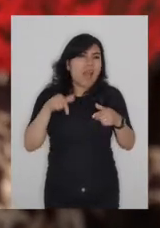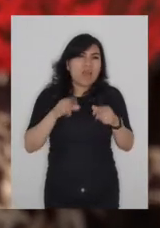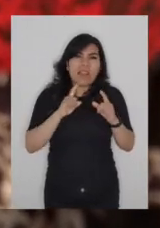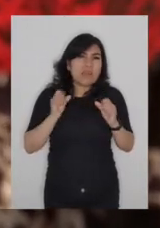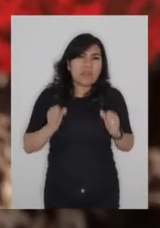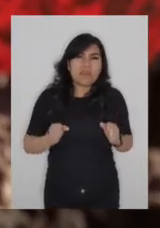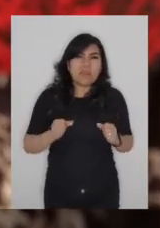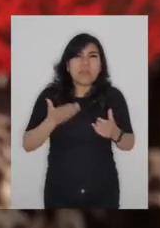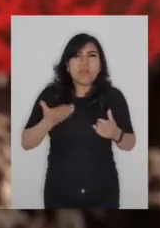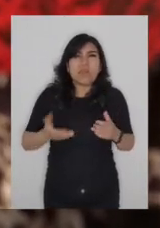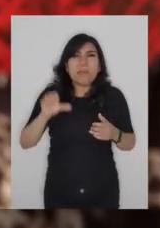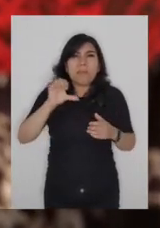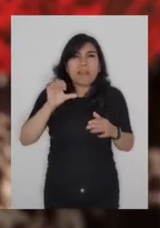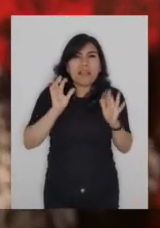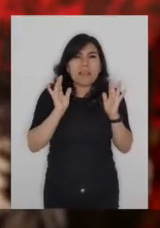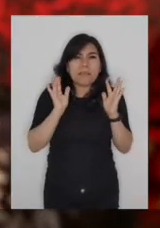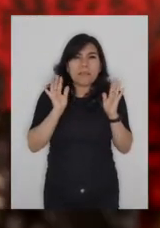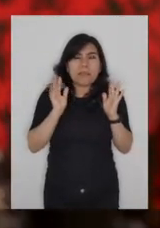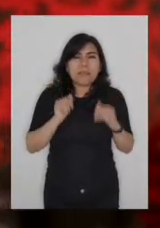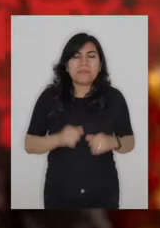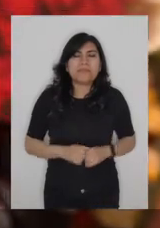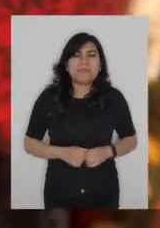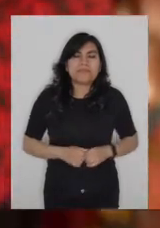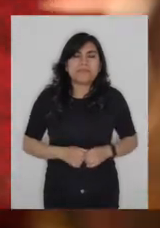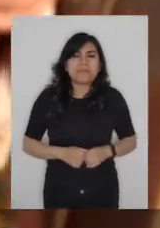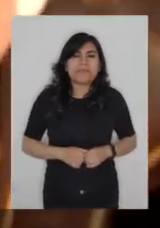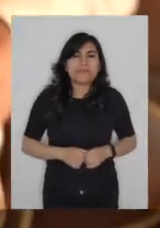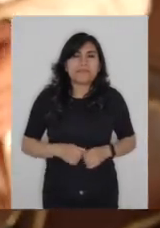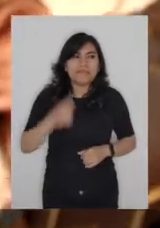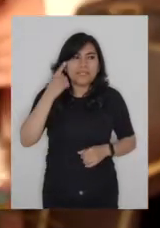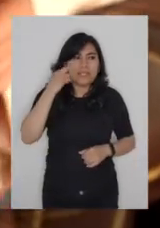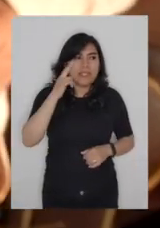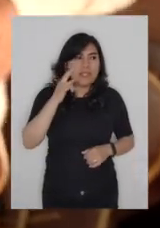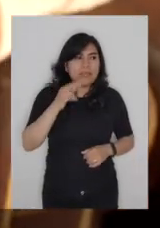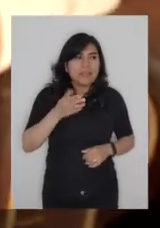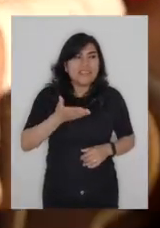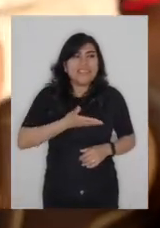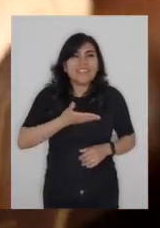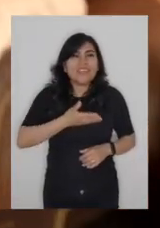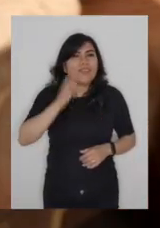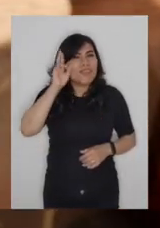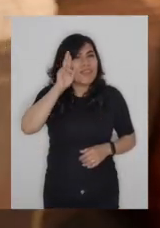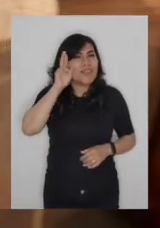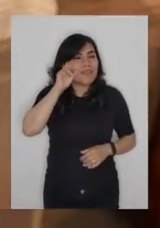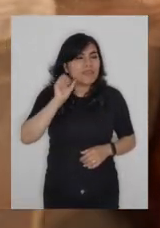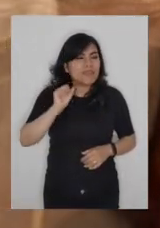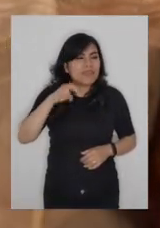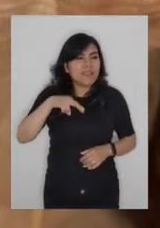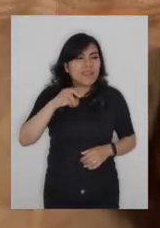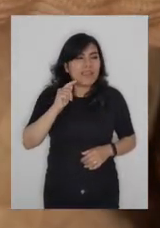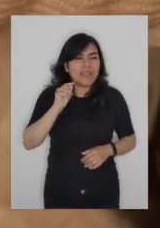porque estoy mala. Mi mano. Pero tengo el recuerdo de Antonio, Lisich.